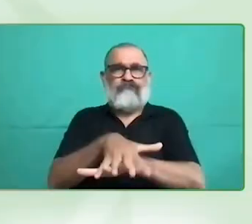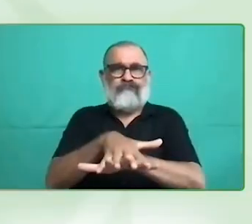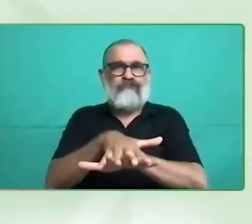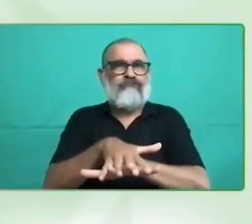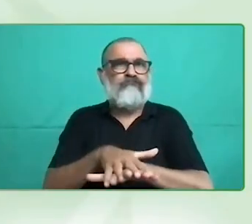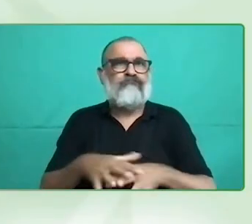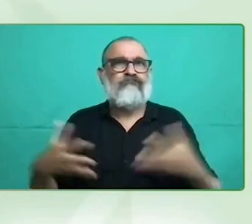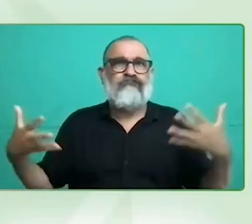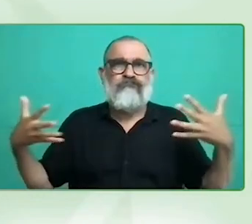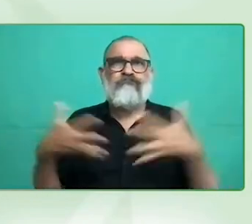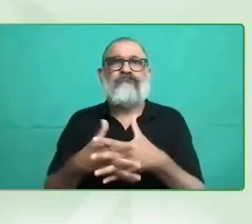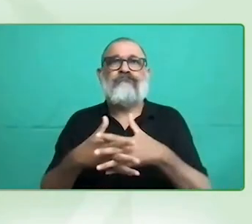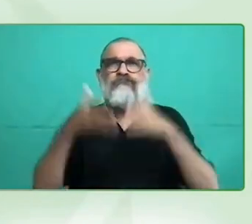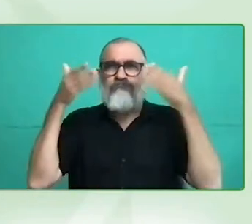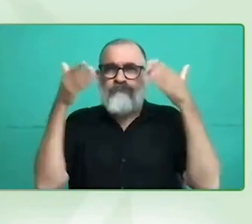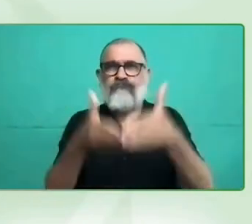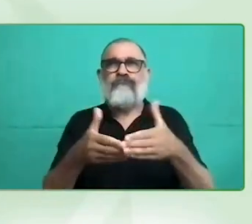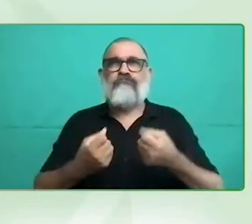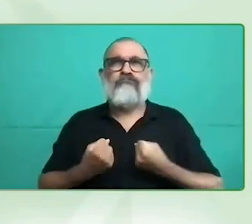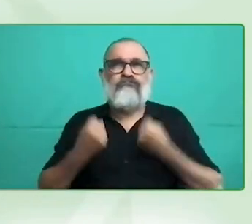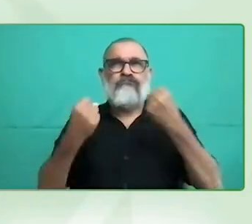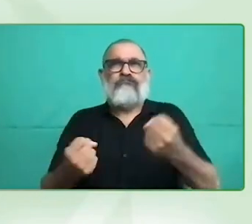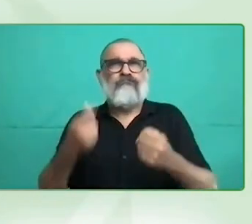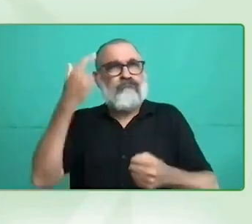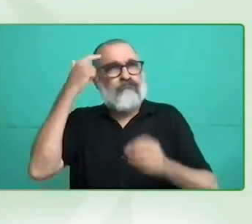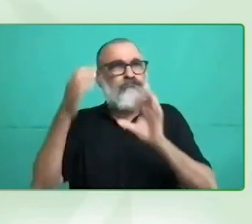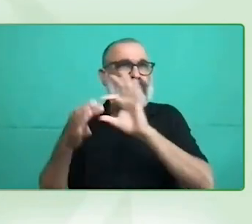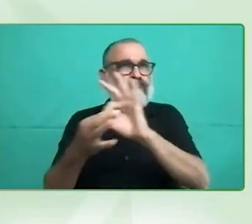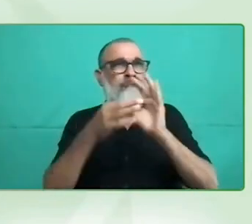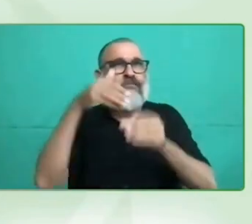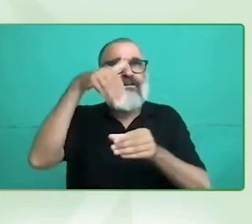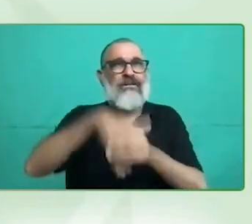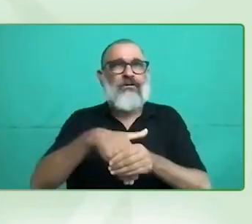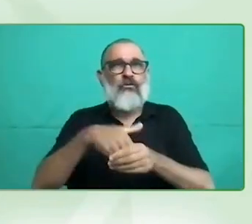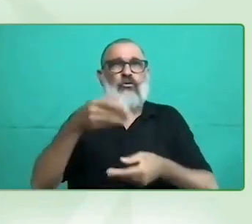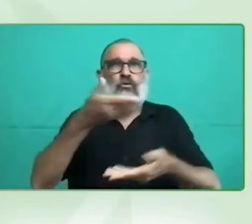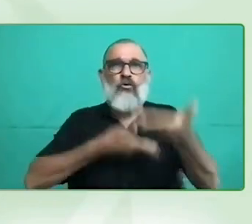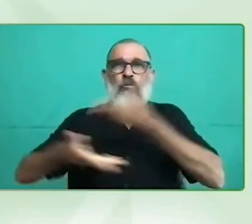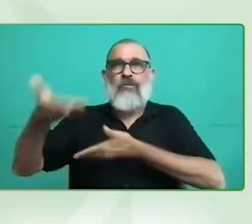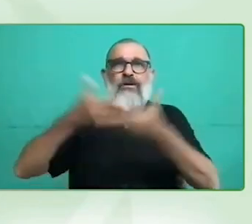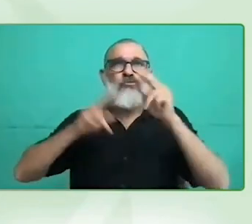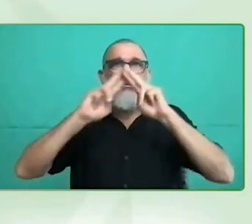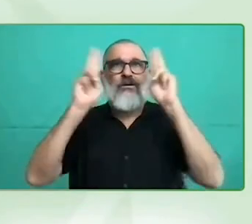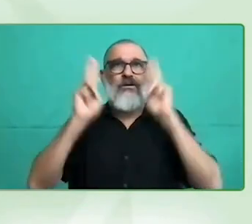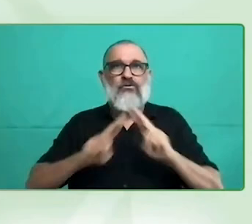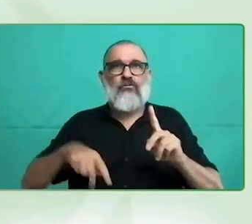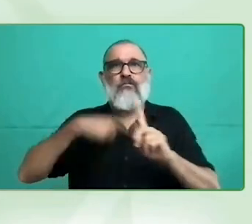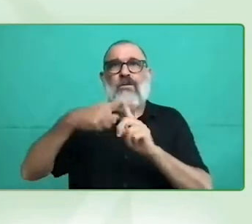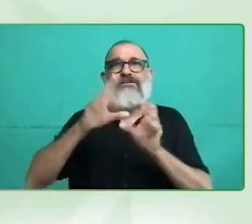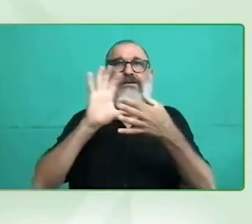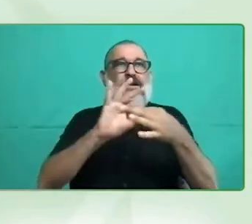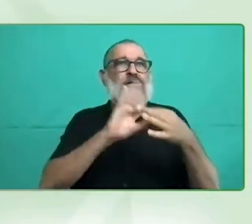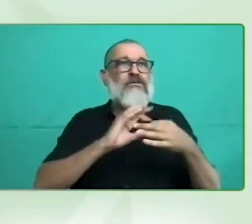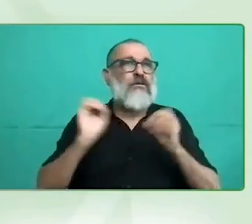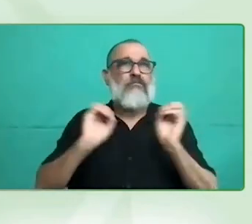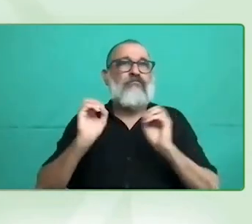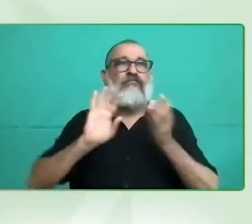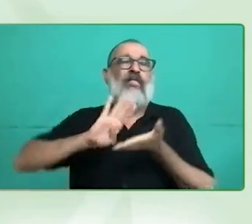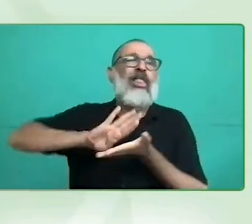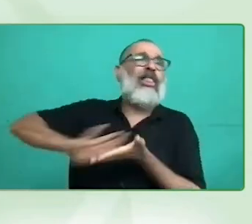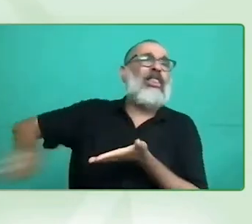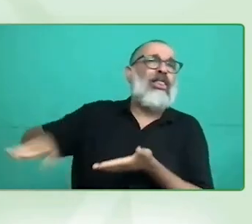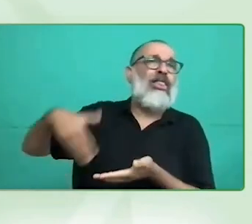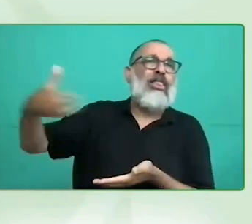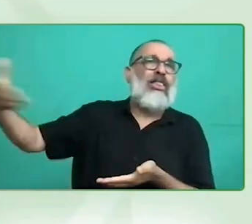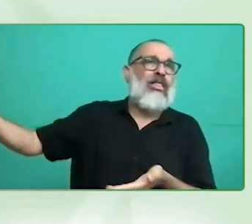Bueno, agradecer nuevamente a Cero Project y a la Fundación Descúbreme y